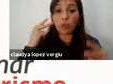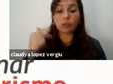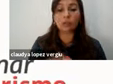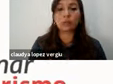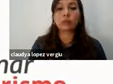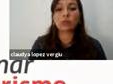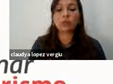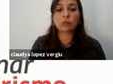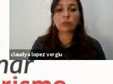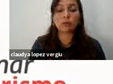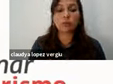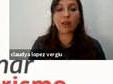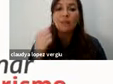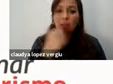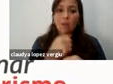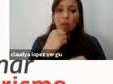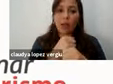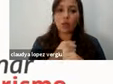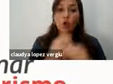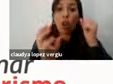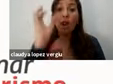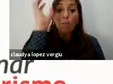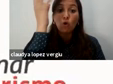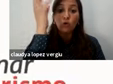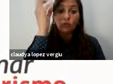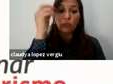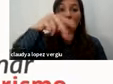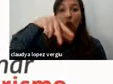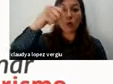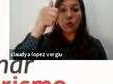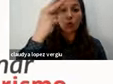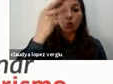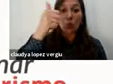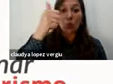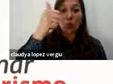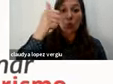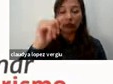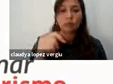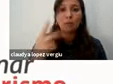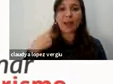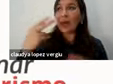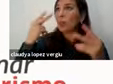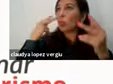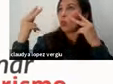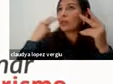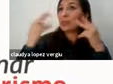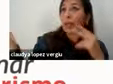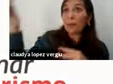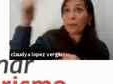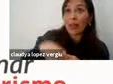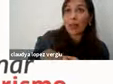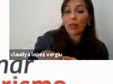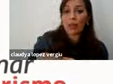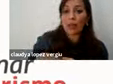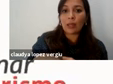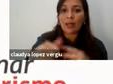encontramos trabajando en el bosque de las Nuas, para que los visitantes o turistas puedan venir